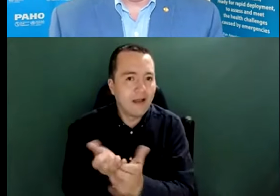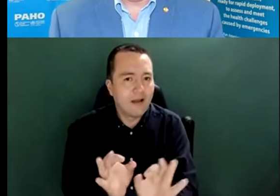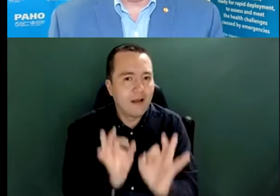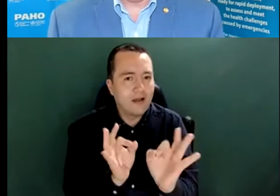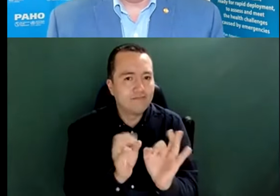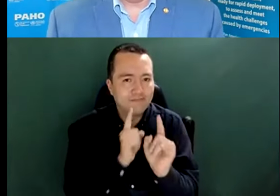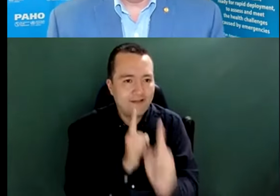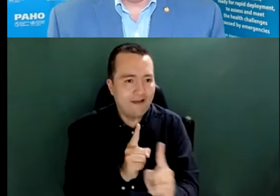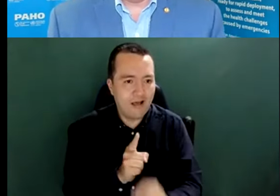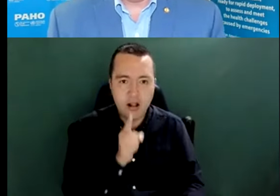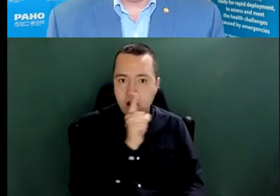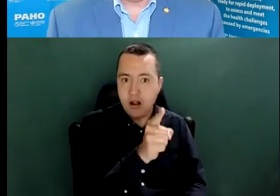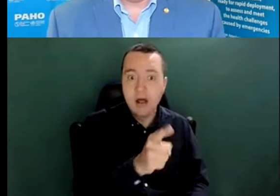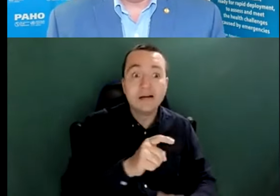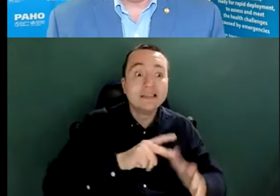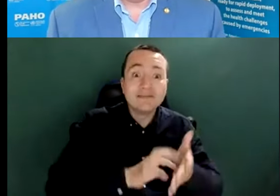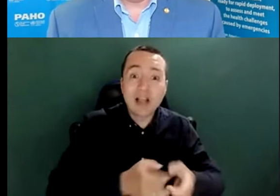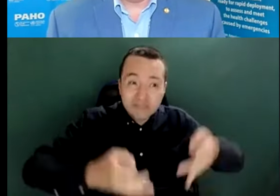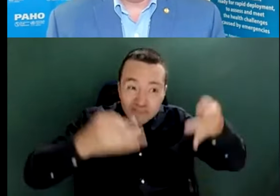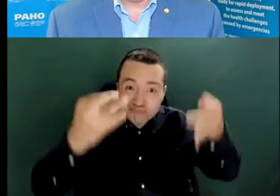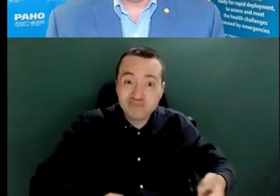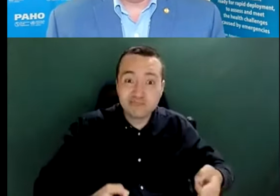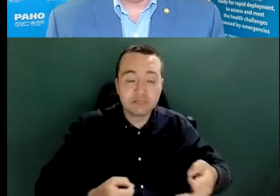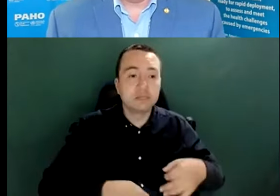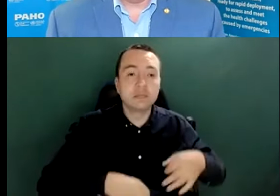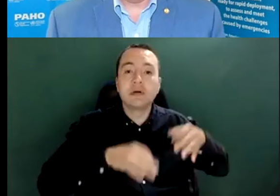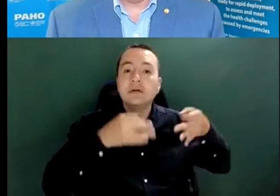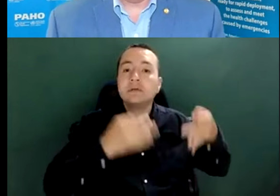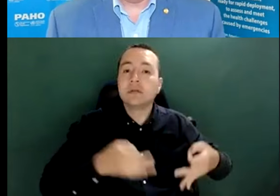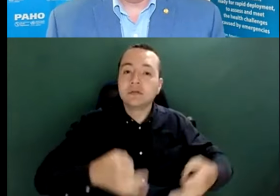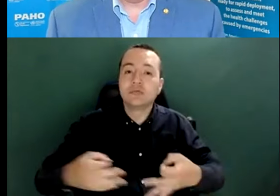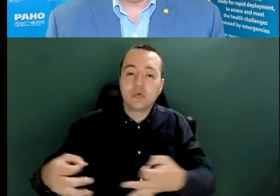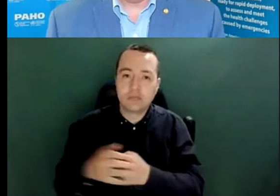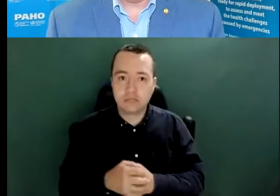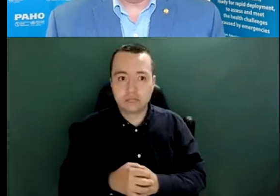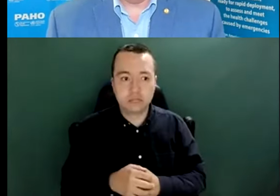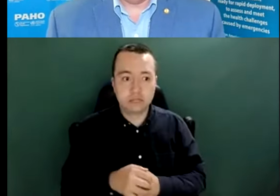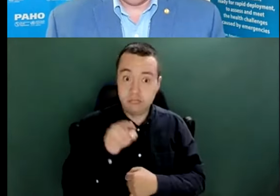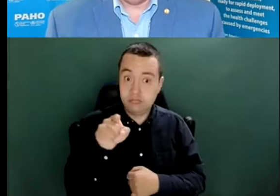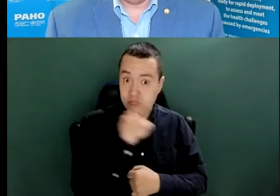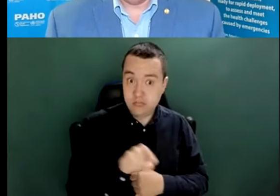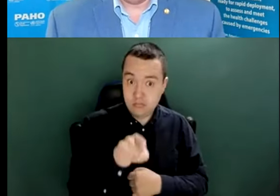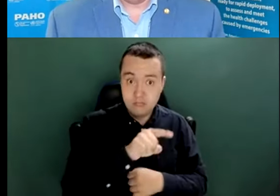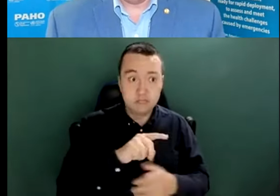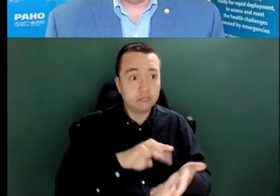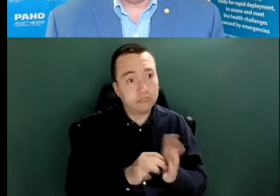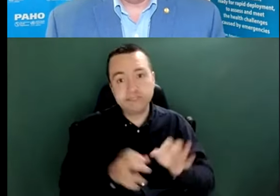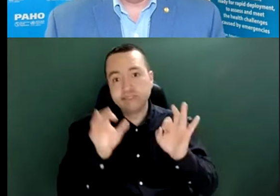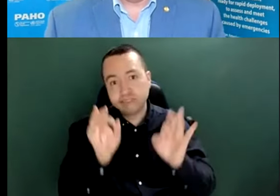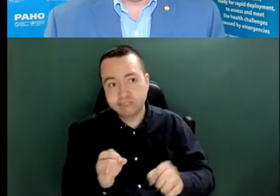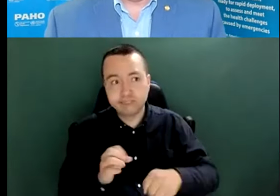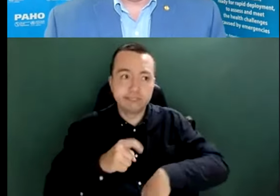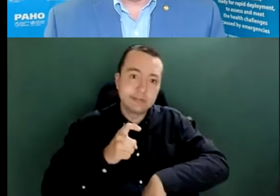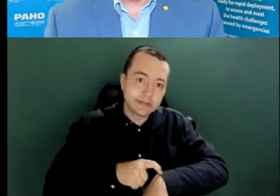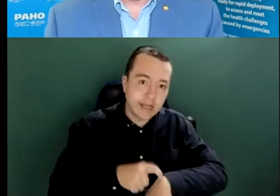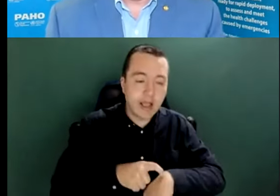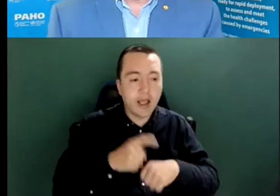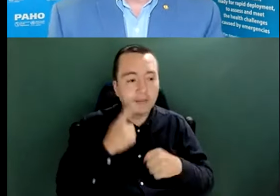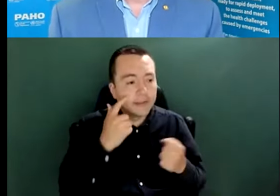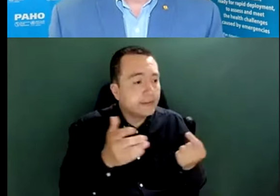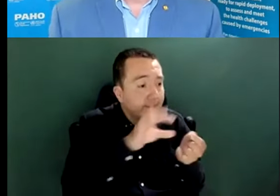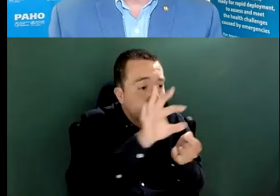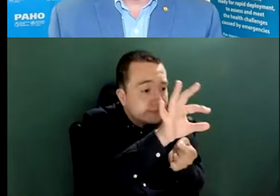de evidencia robusta para los tomadores de decisiones. Ellos no van a tomarse el tiempo de buscar las piezas